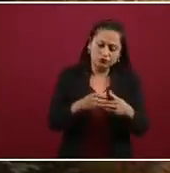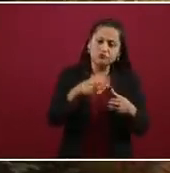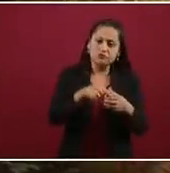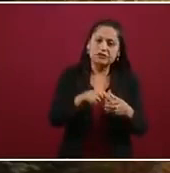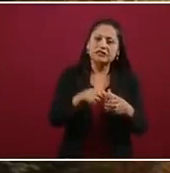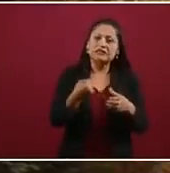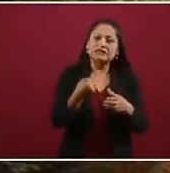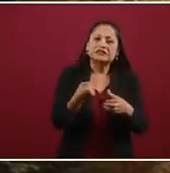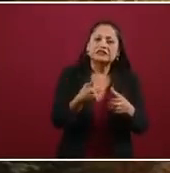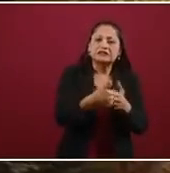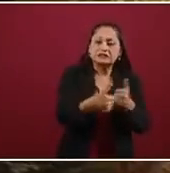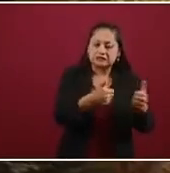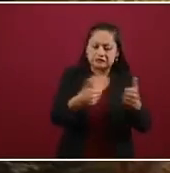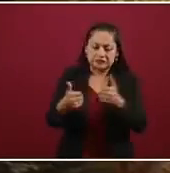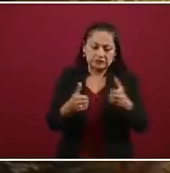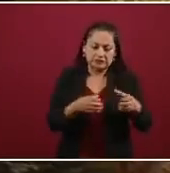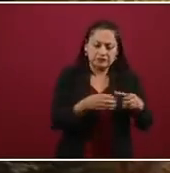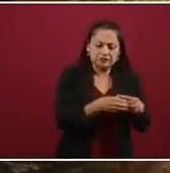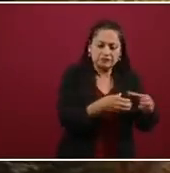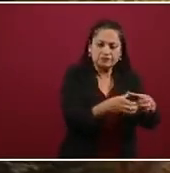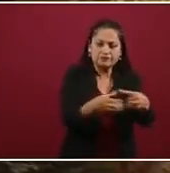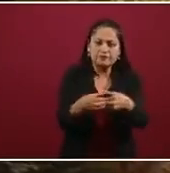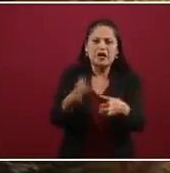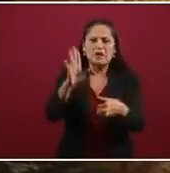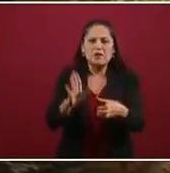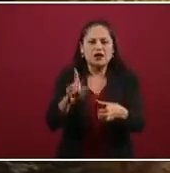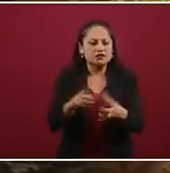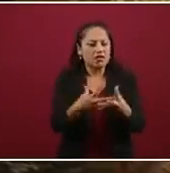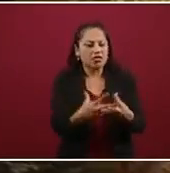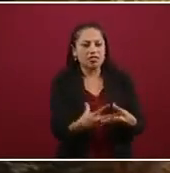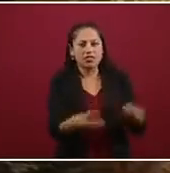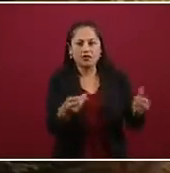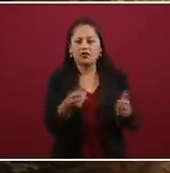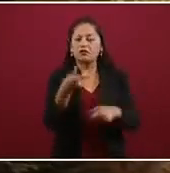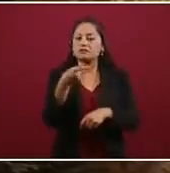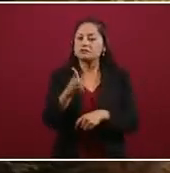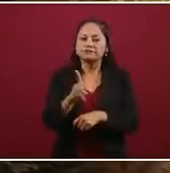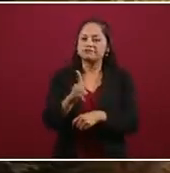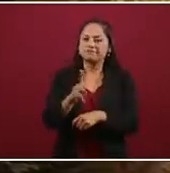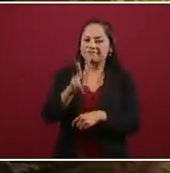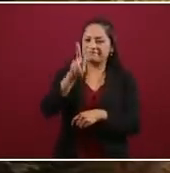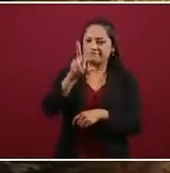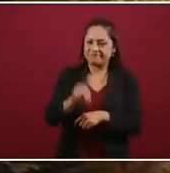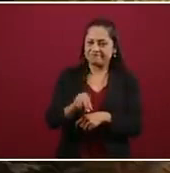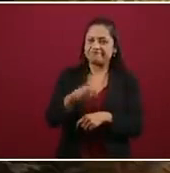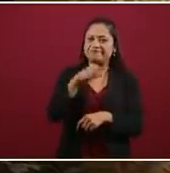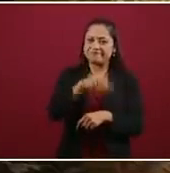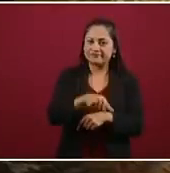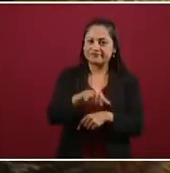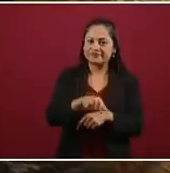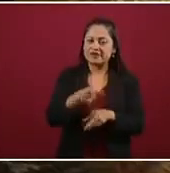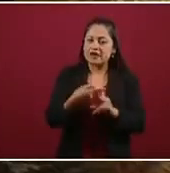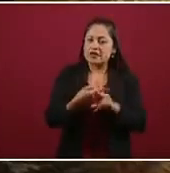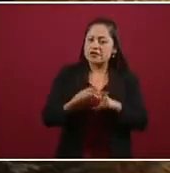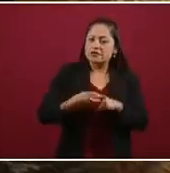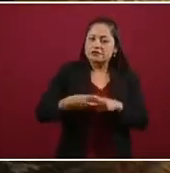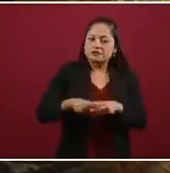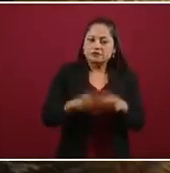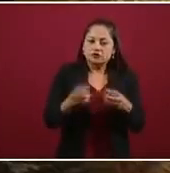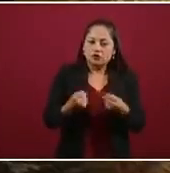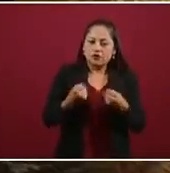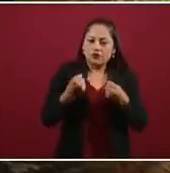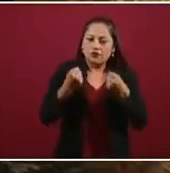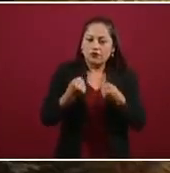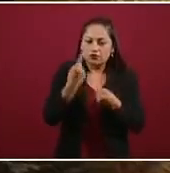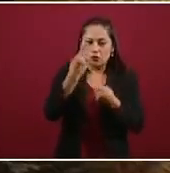guerrillas. Parecía que la insurgencia estaba derrotada. Sin embargo, en esta etapa se consolidó uno de los personajes más